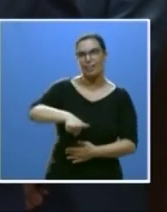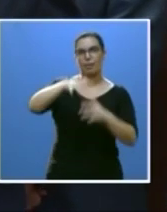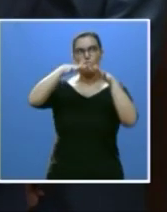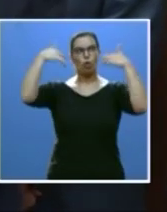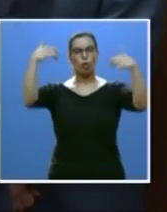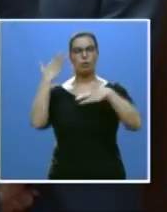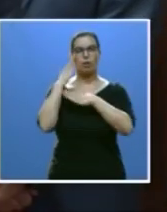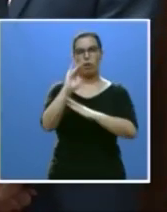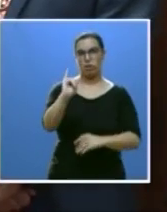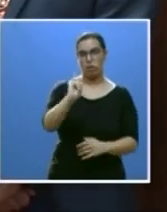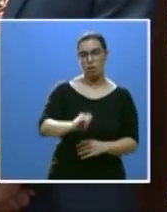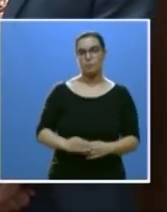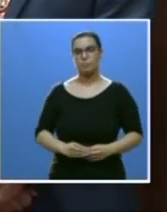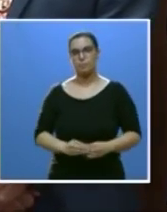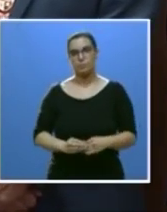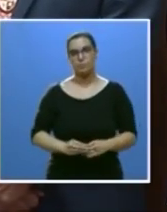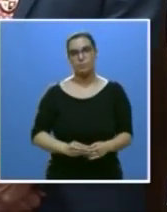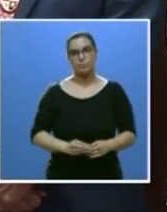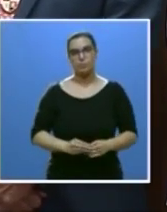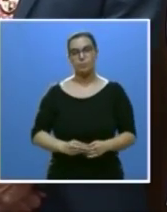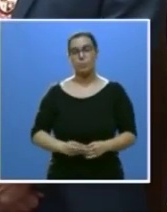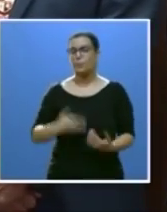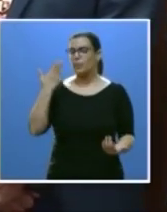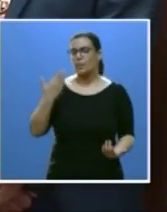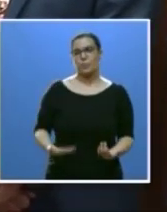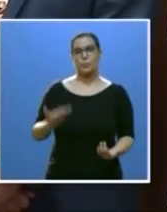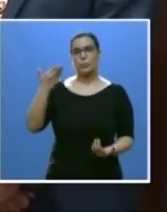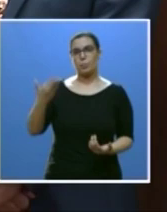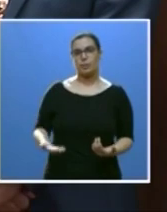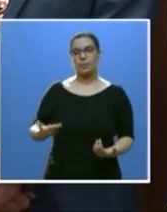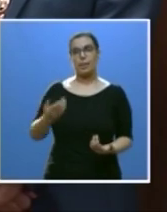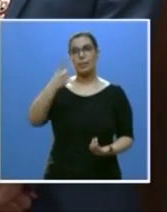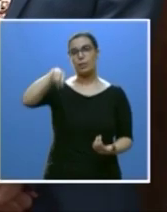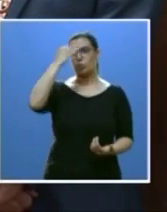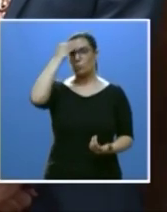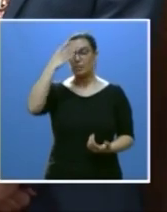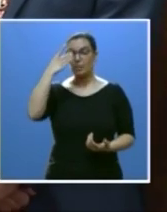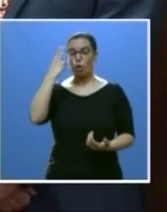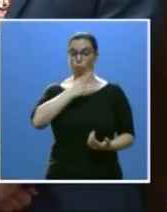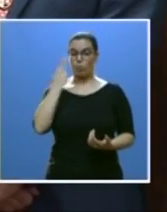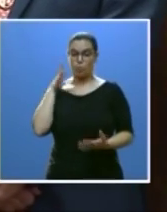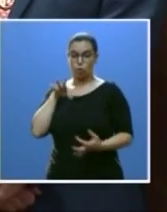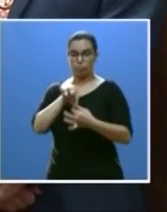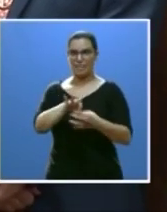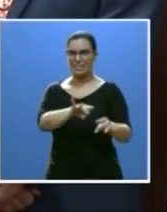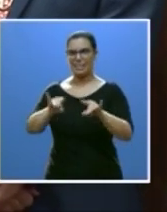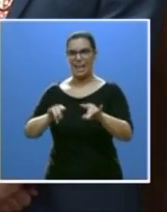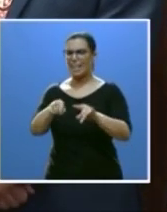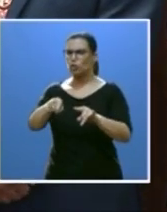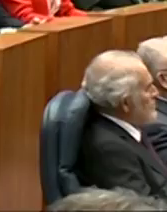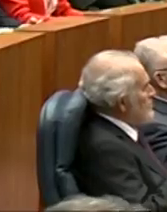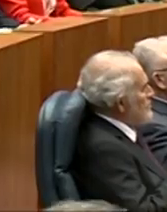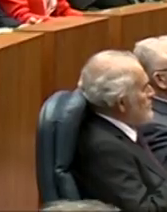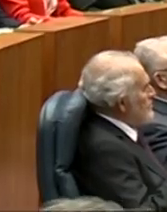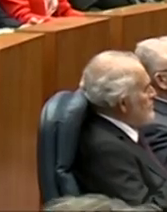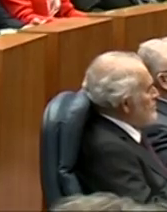Cortes de Castilla y León... ...es fundamental que consideren que el compromiso con esta tierra está por encima de cualquier otra